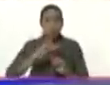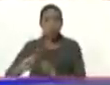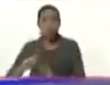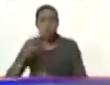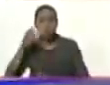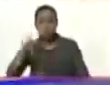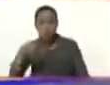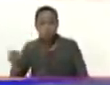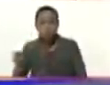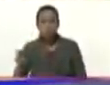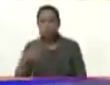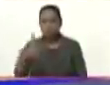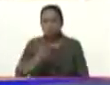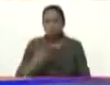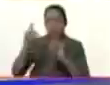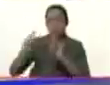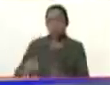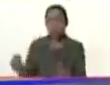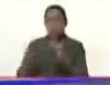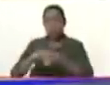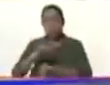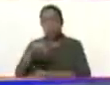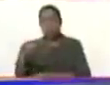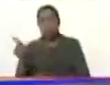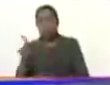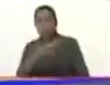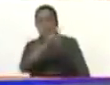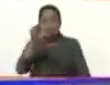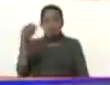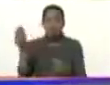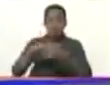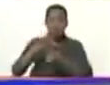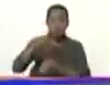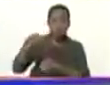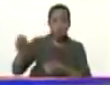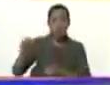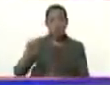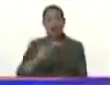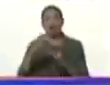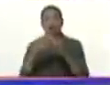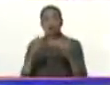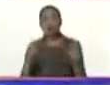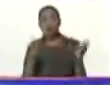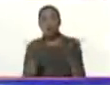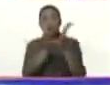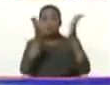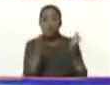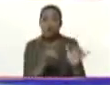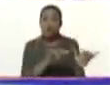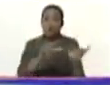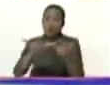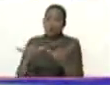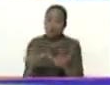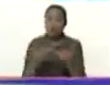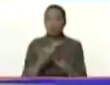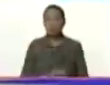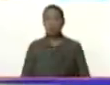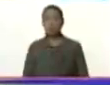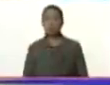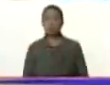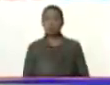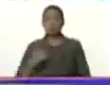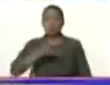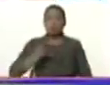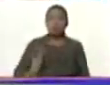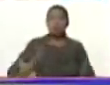va? ¿Están de acuerdo que los ayude? Todos son estudiantes. Yo